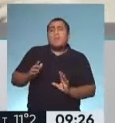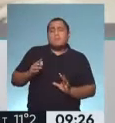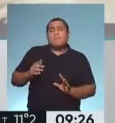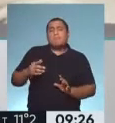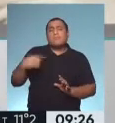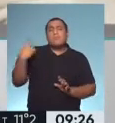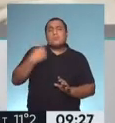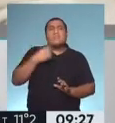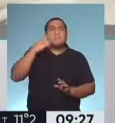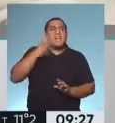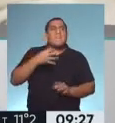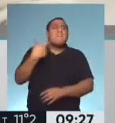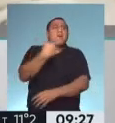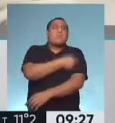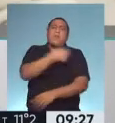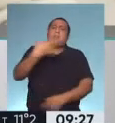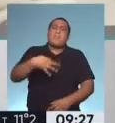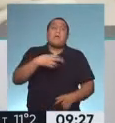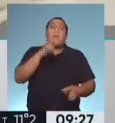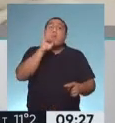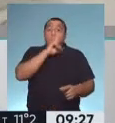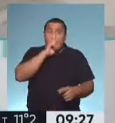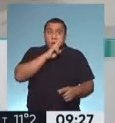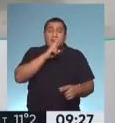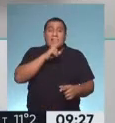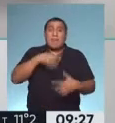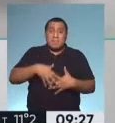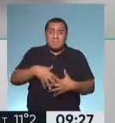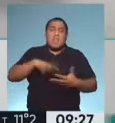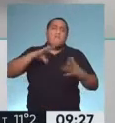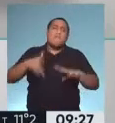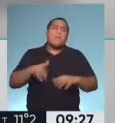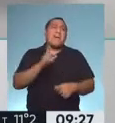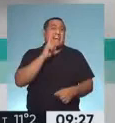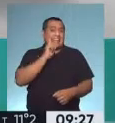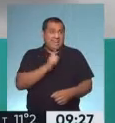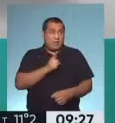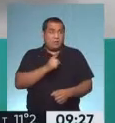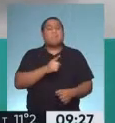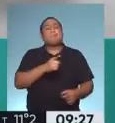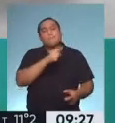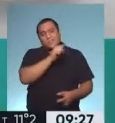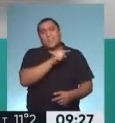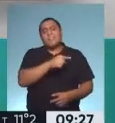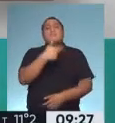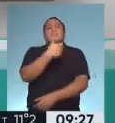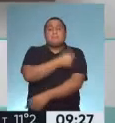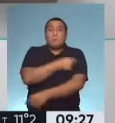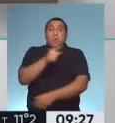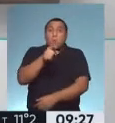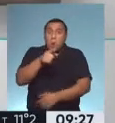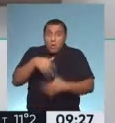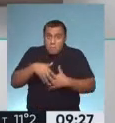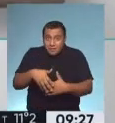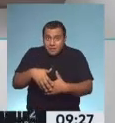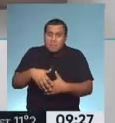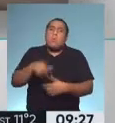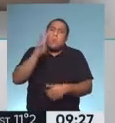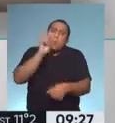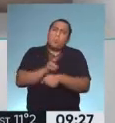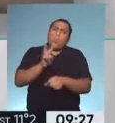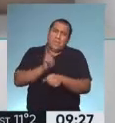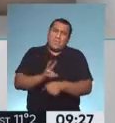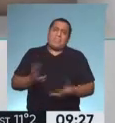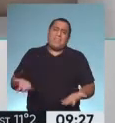vacunarse que las mujeres embarazadas son parte de la población de riesgo y que si estás embarazada te sigas cuidando mucho que trate de evitar